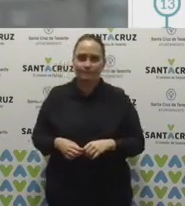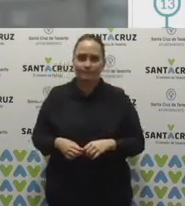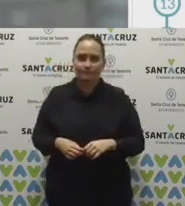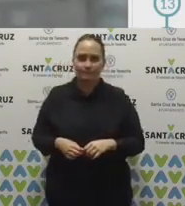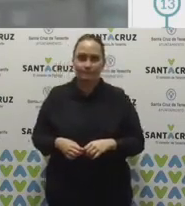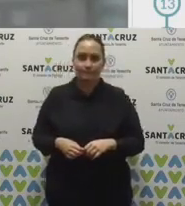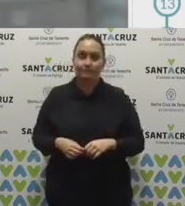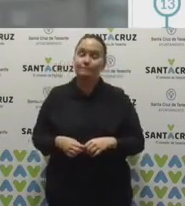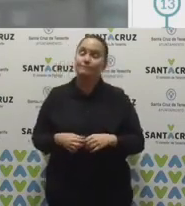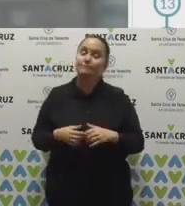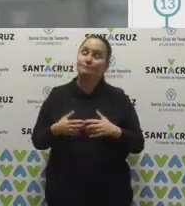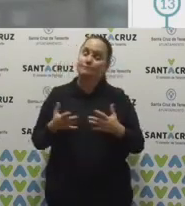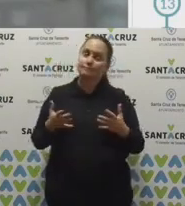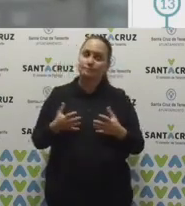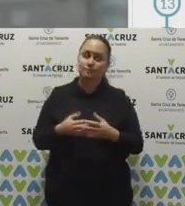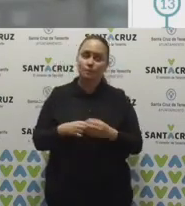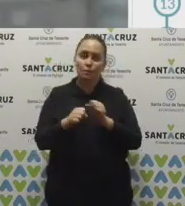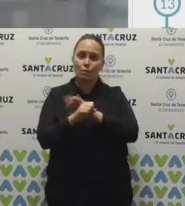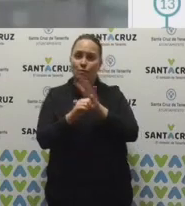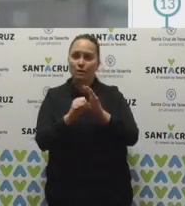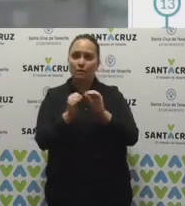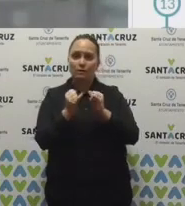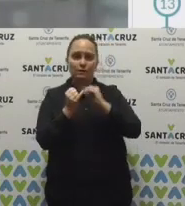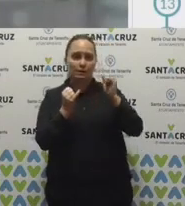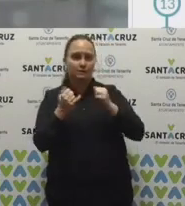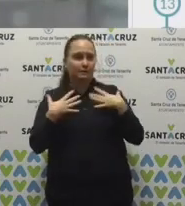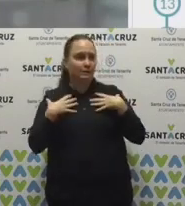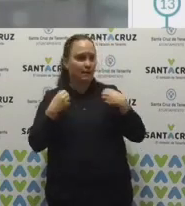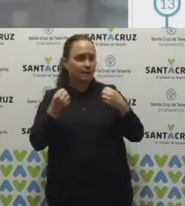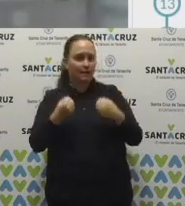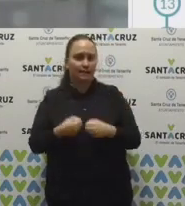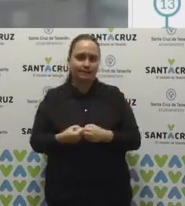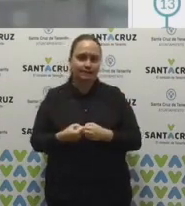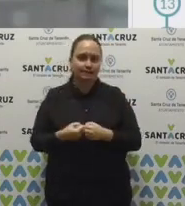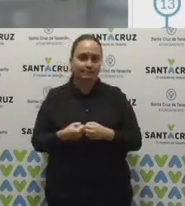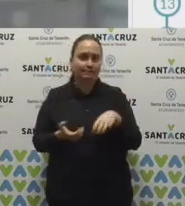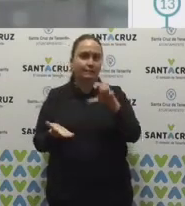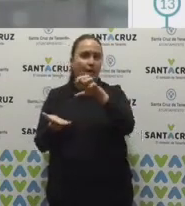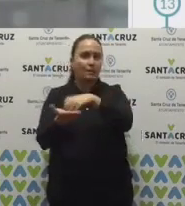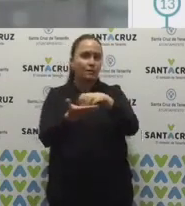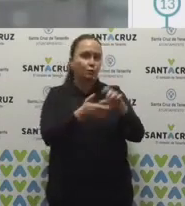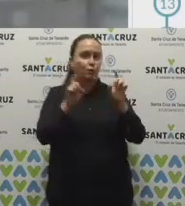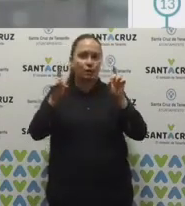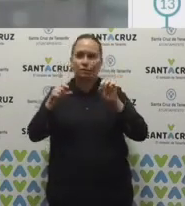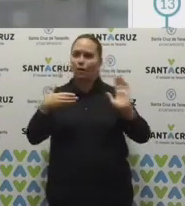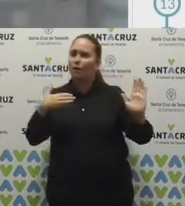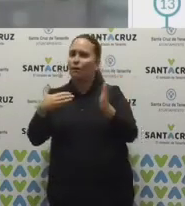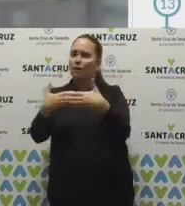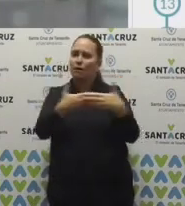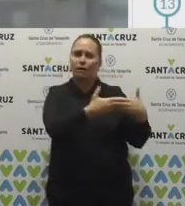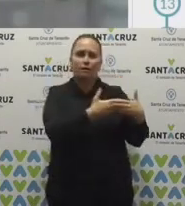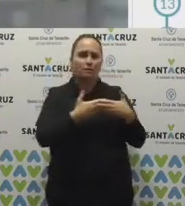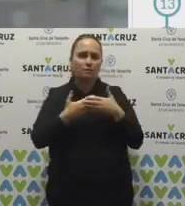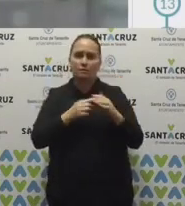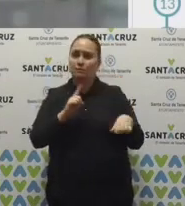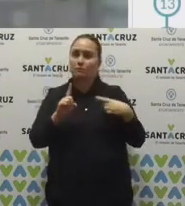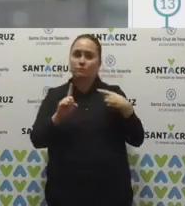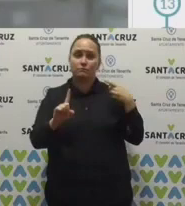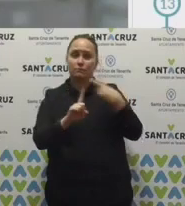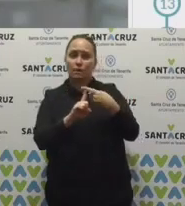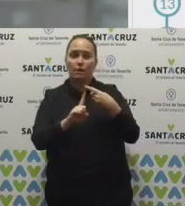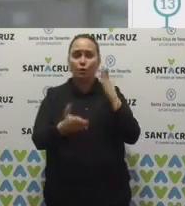la crisis sanitaria del cobre 19 ha obligado al cierre de los centros educativos y la finalización del curso escolar